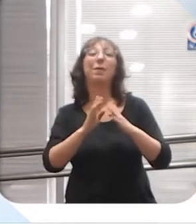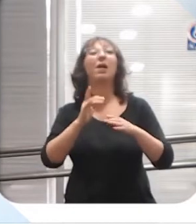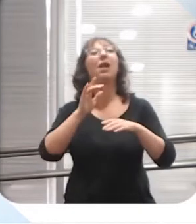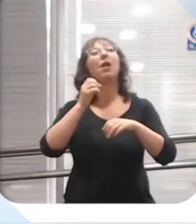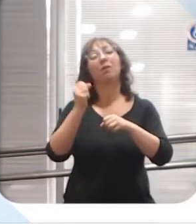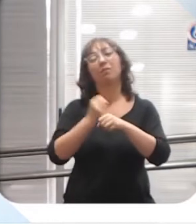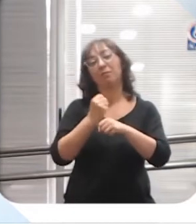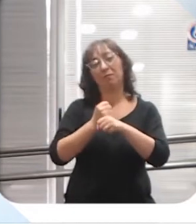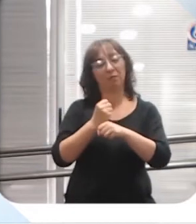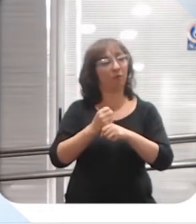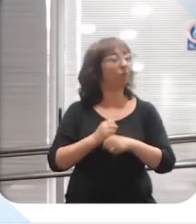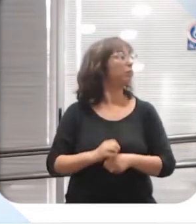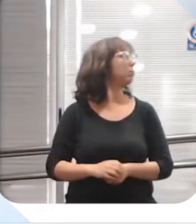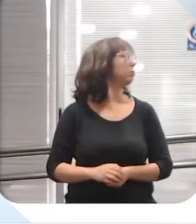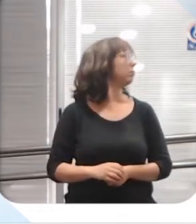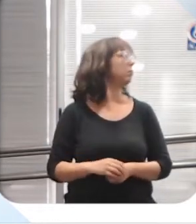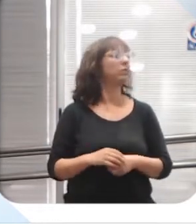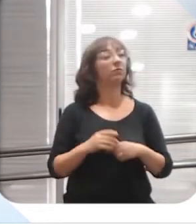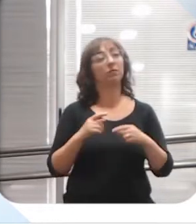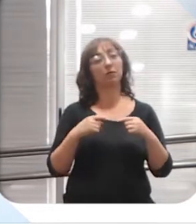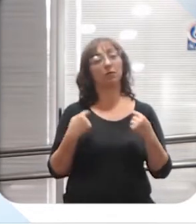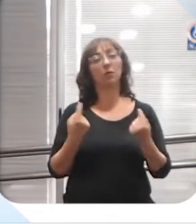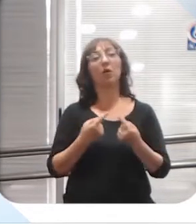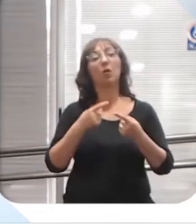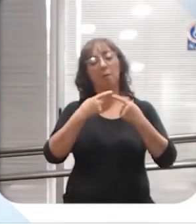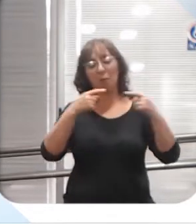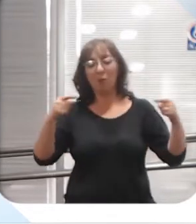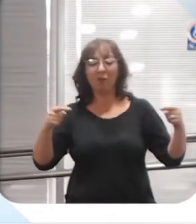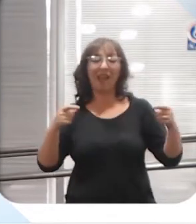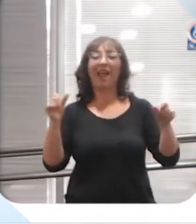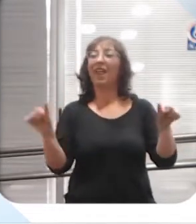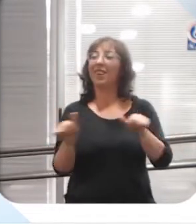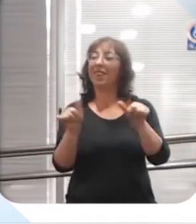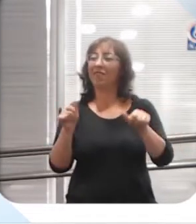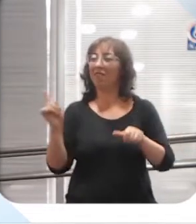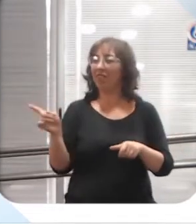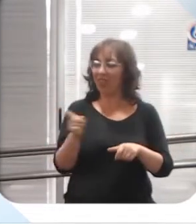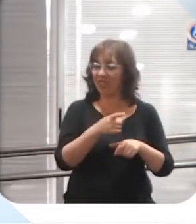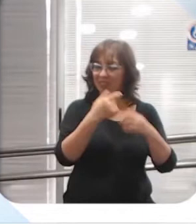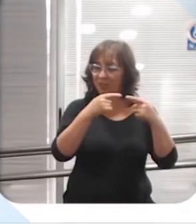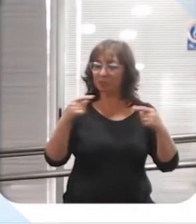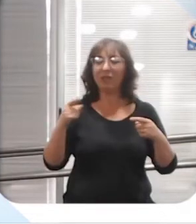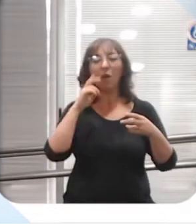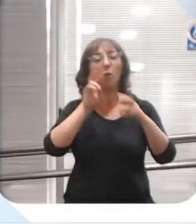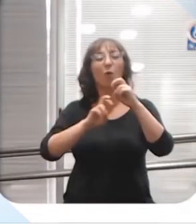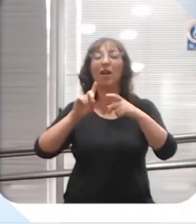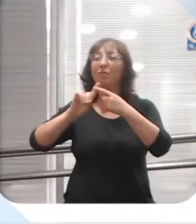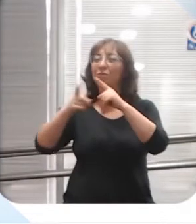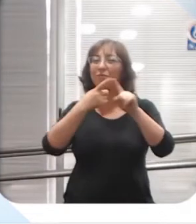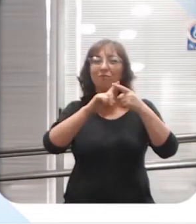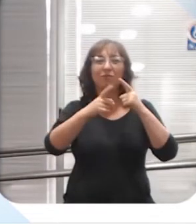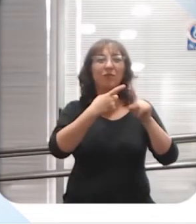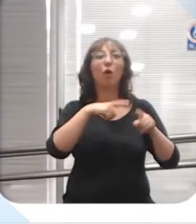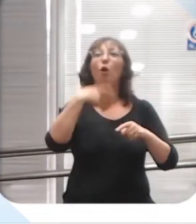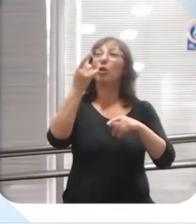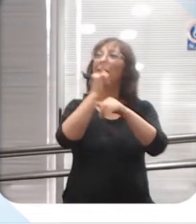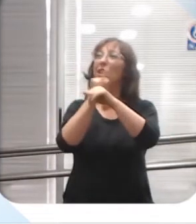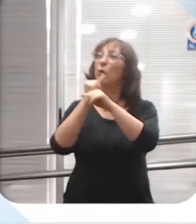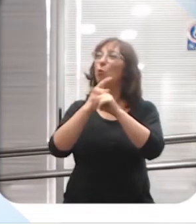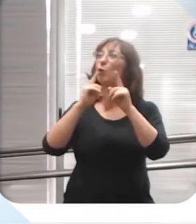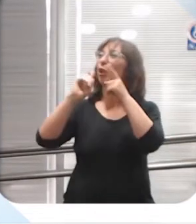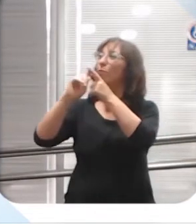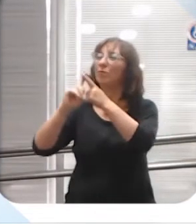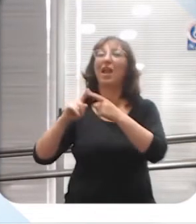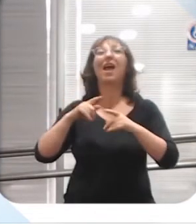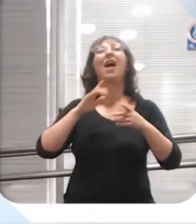No, todavía no, perdón. Entre nuestros múltiples actividades, que también buscamos mucho relacionamiento con otras instituciones y con